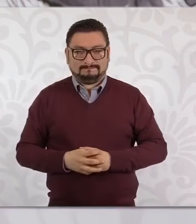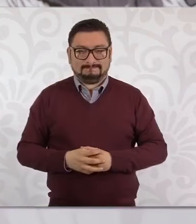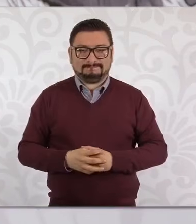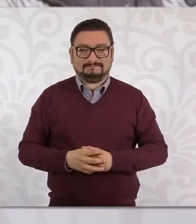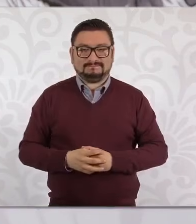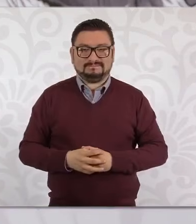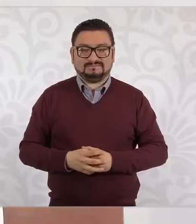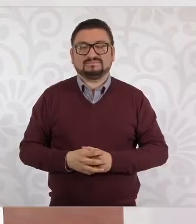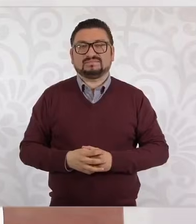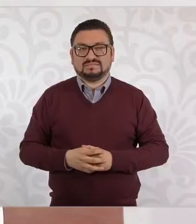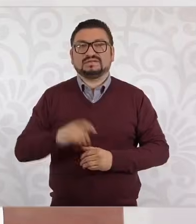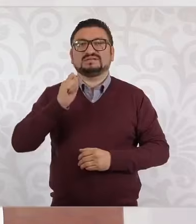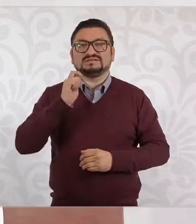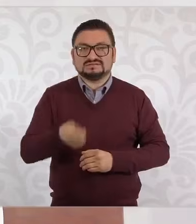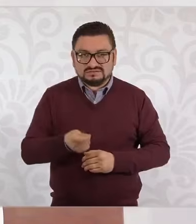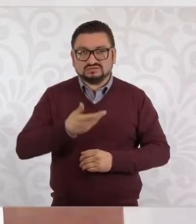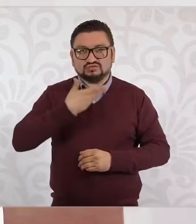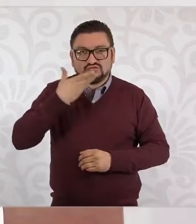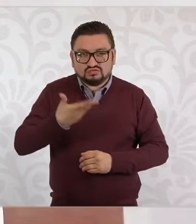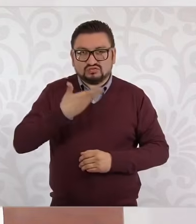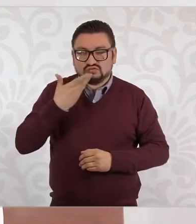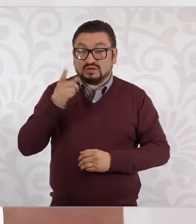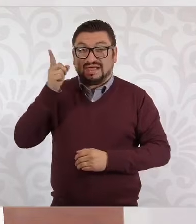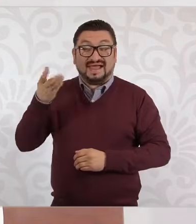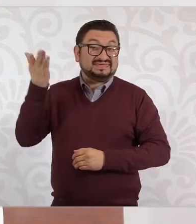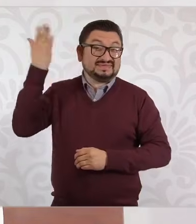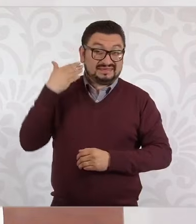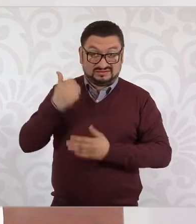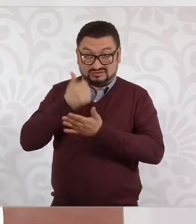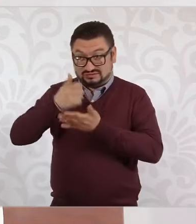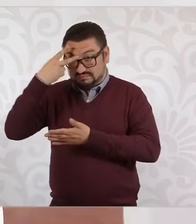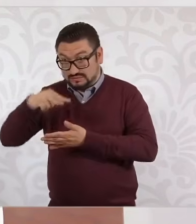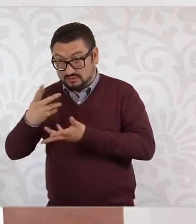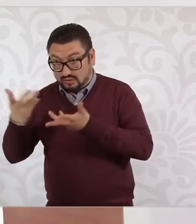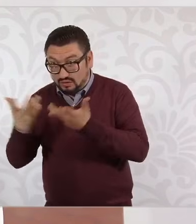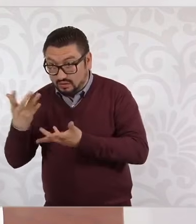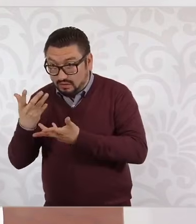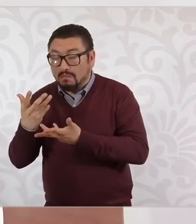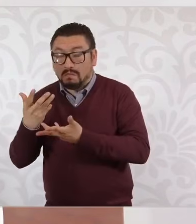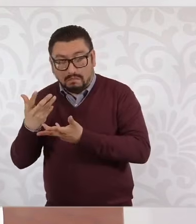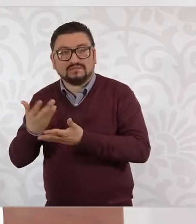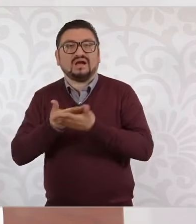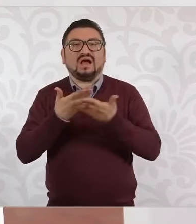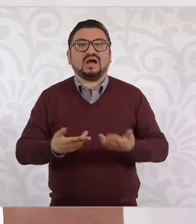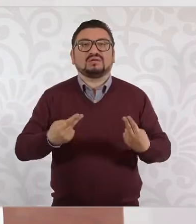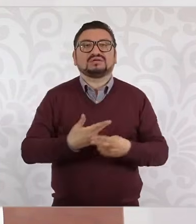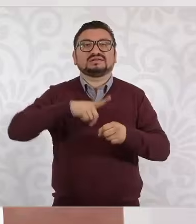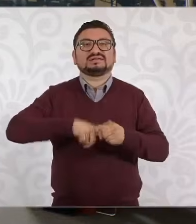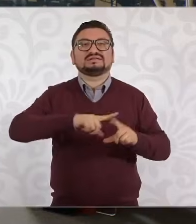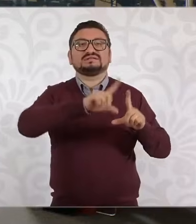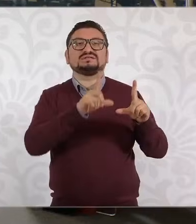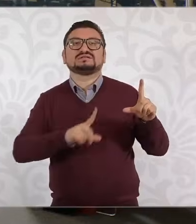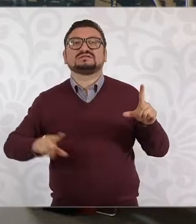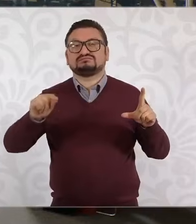un sistema que probamos en la ciudad y que hoy estamos desarrollando a nivel nacional. No